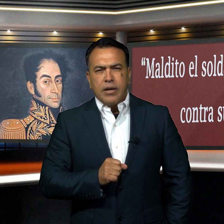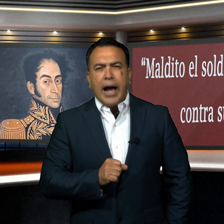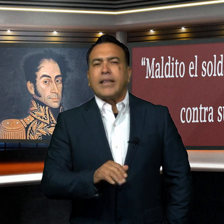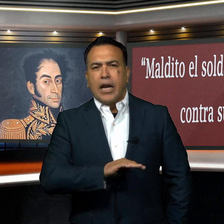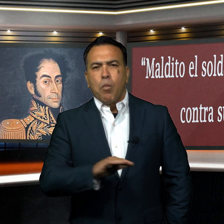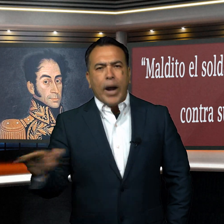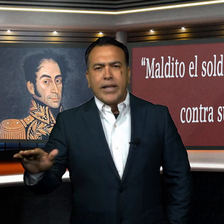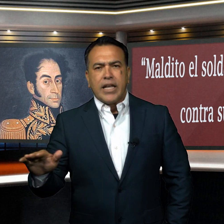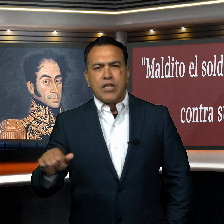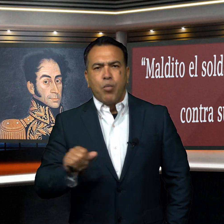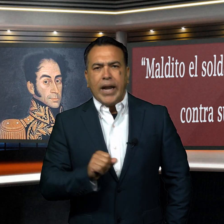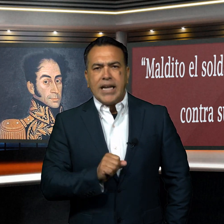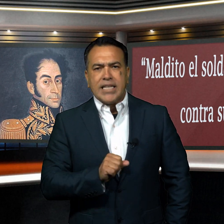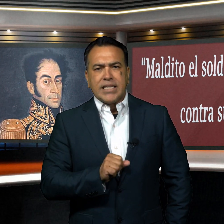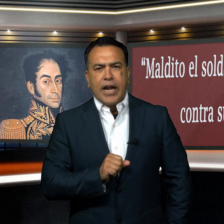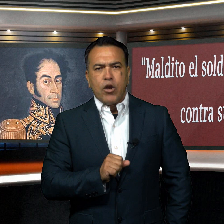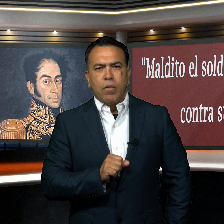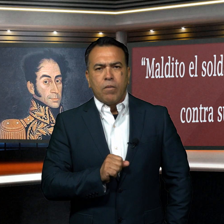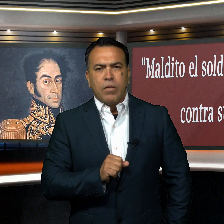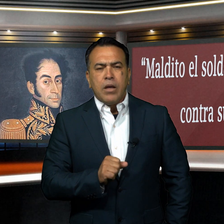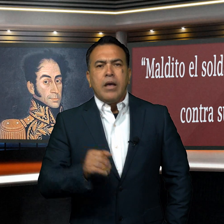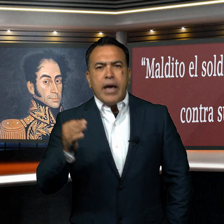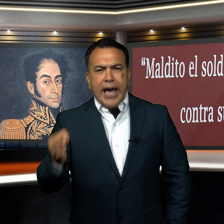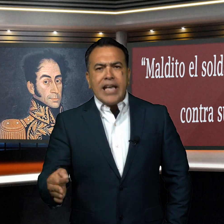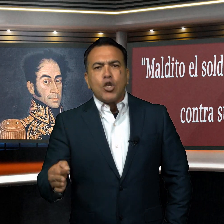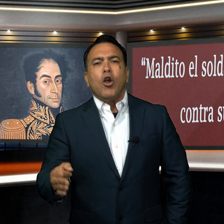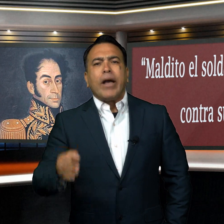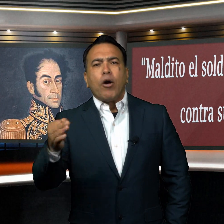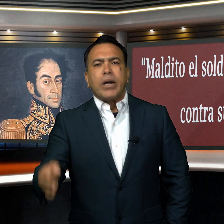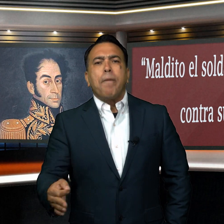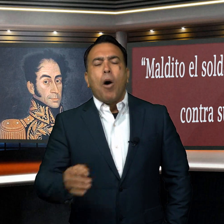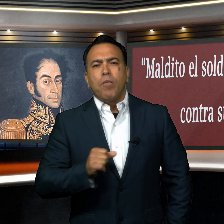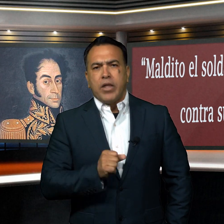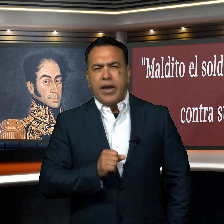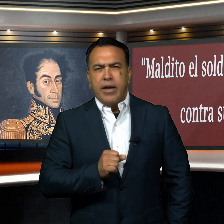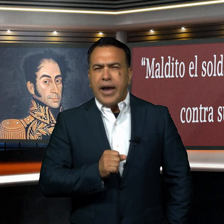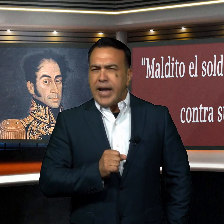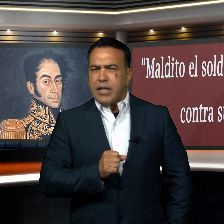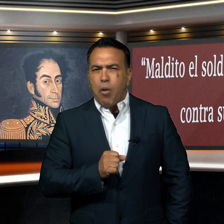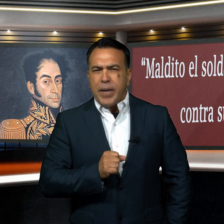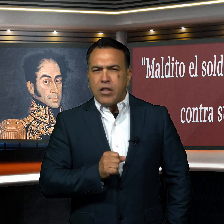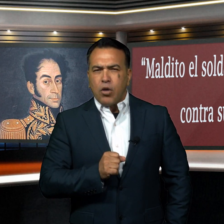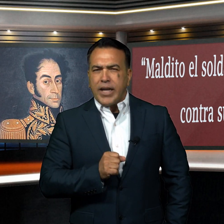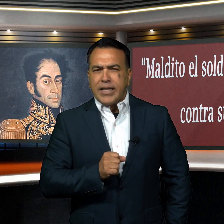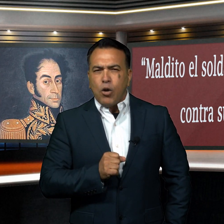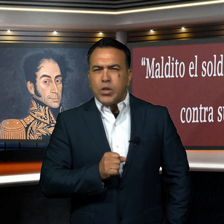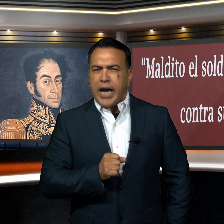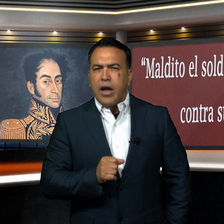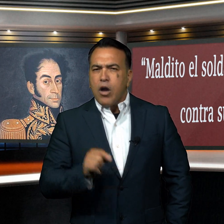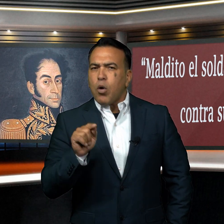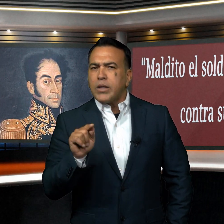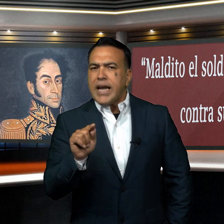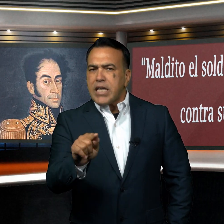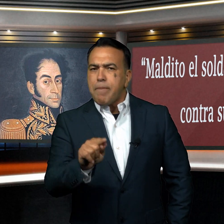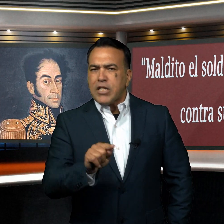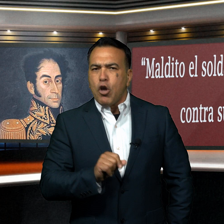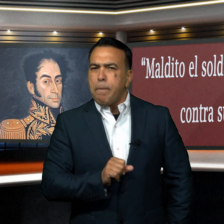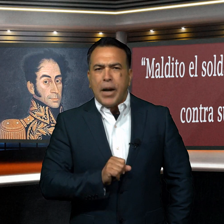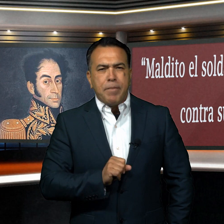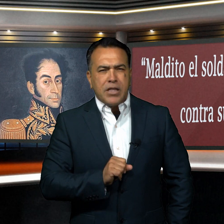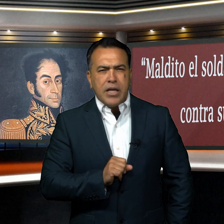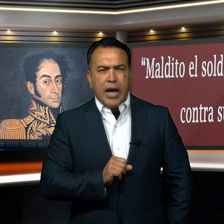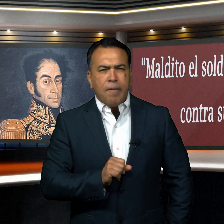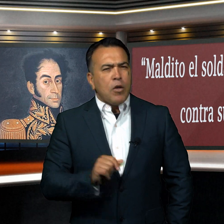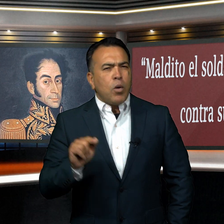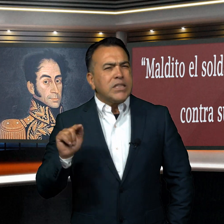hasta la muerte si fuera necesario eso es lo que corresponde en este momento de esta lucha contra esa invasión